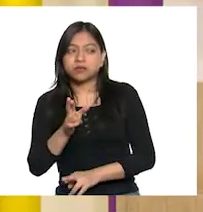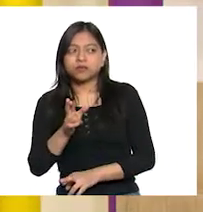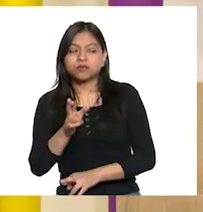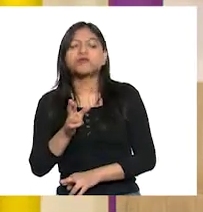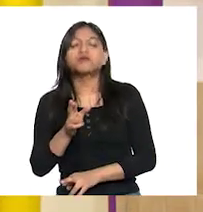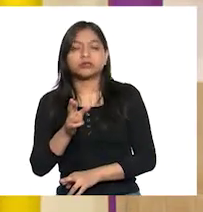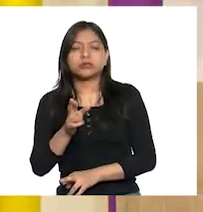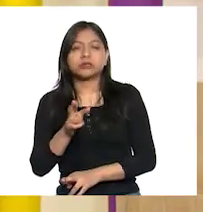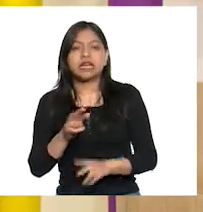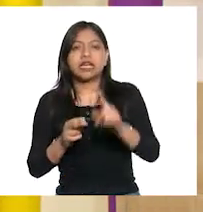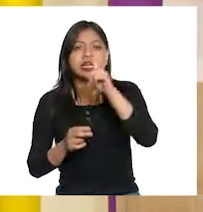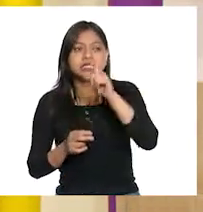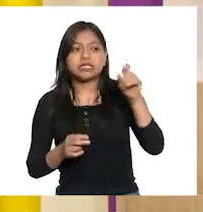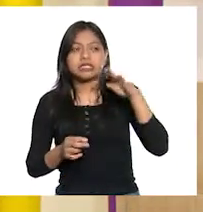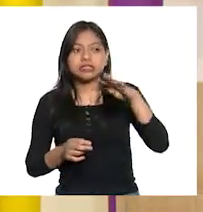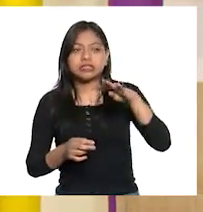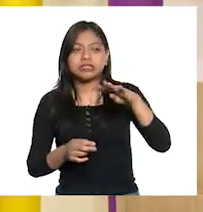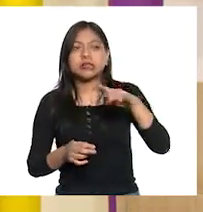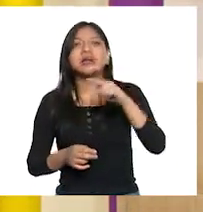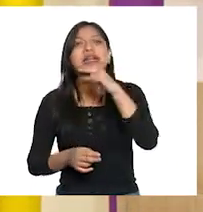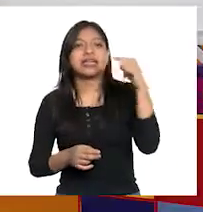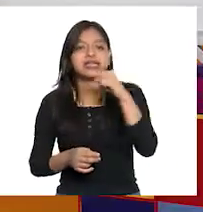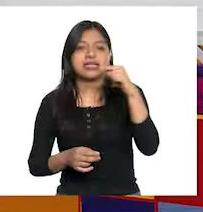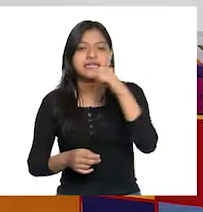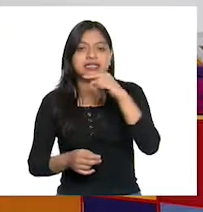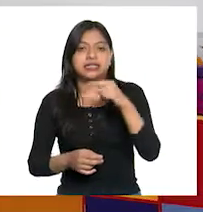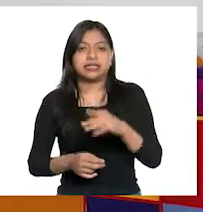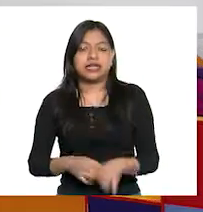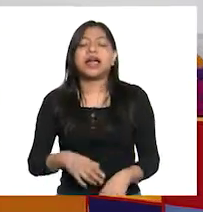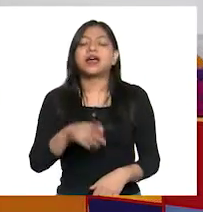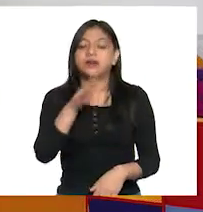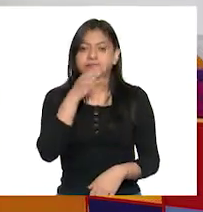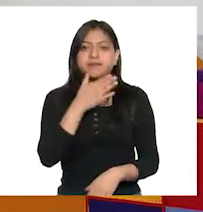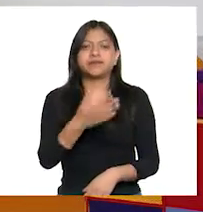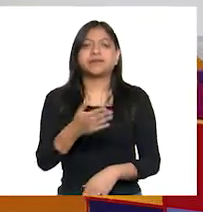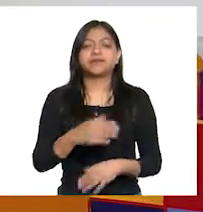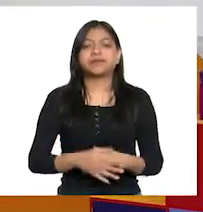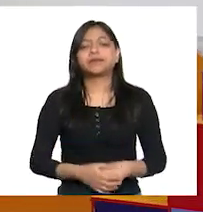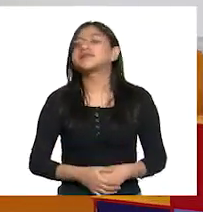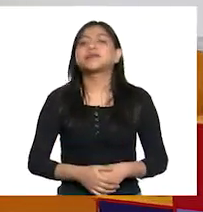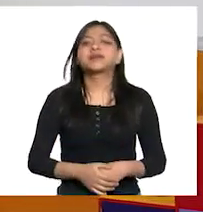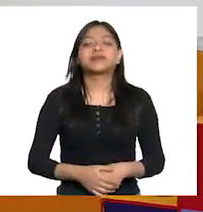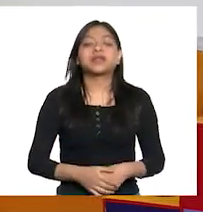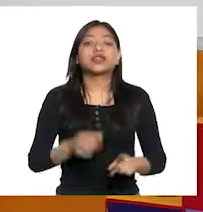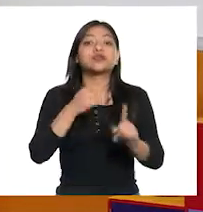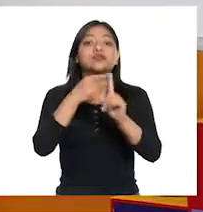lo restaría al total de las personas. Ah, muy bien, vamos a realizarlo. Muy bien. Vamos a ver, vamos a